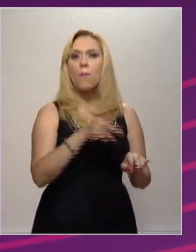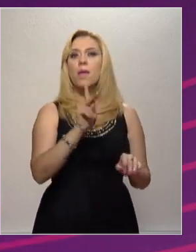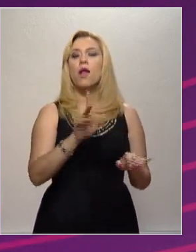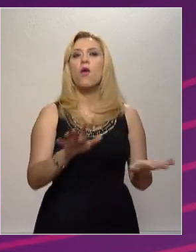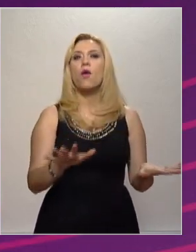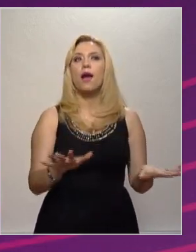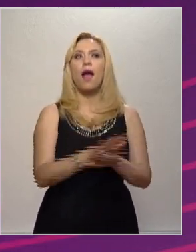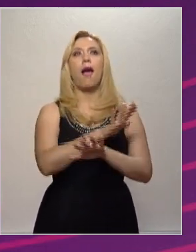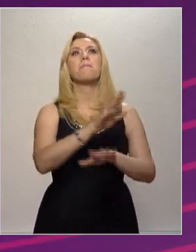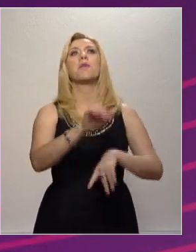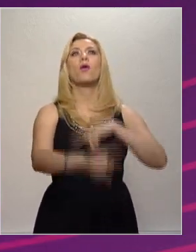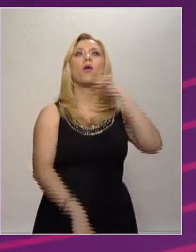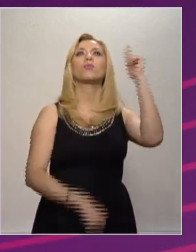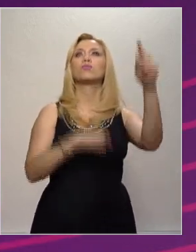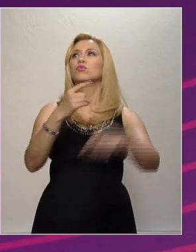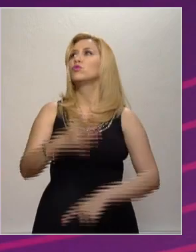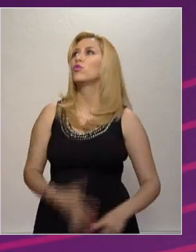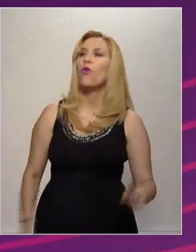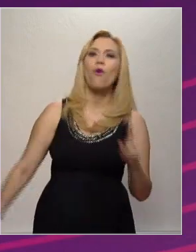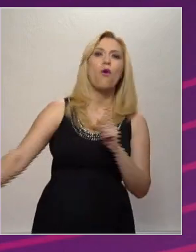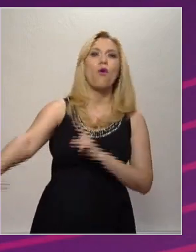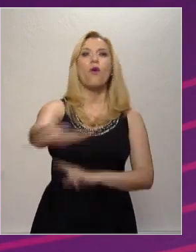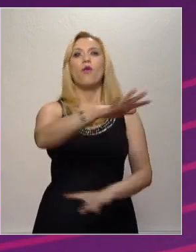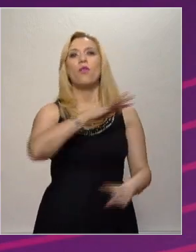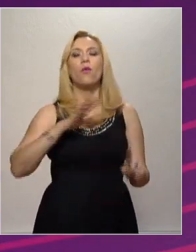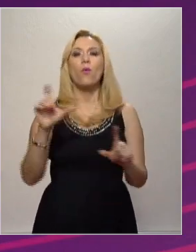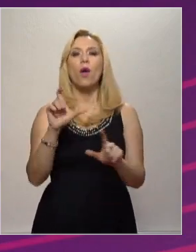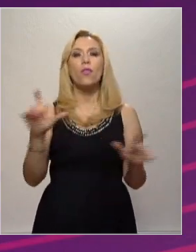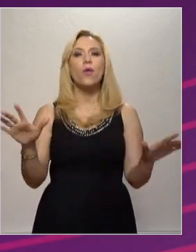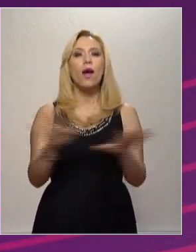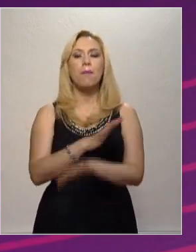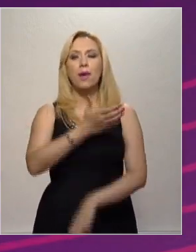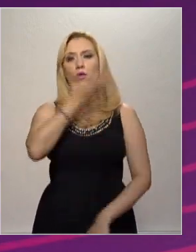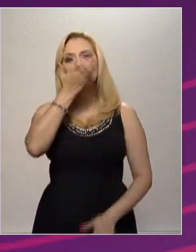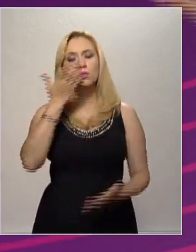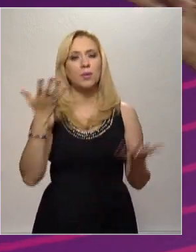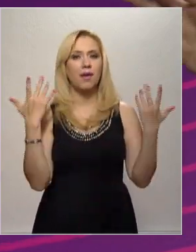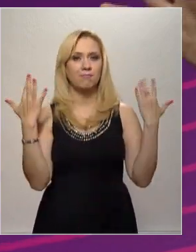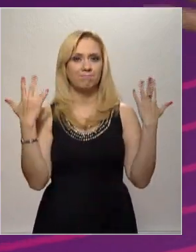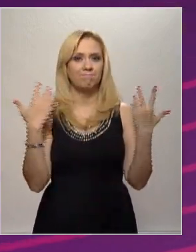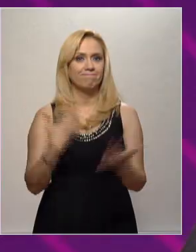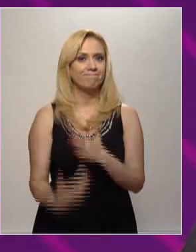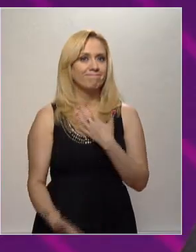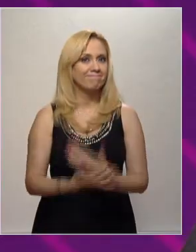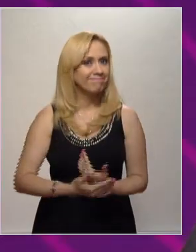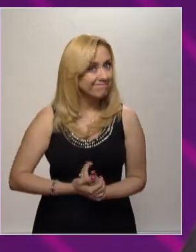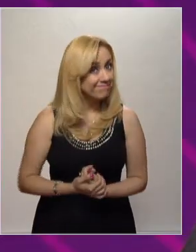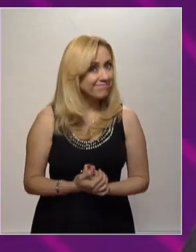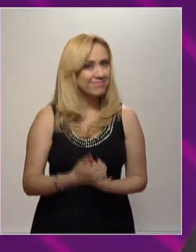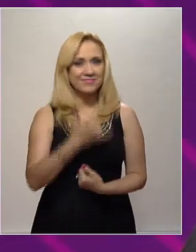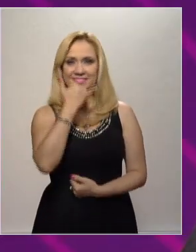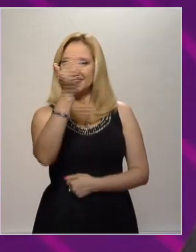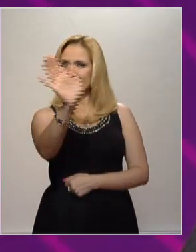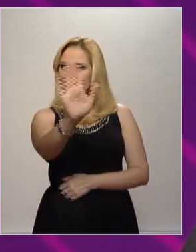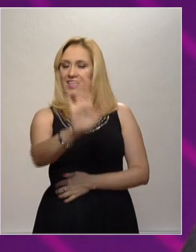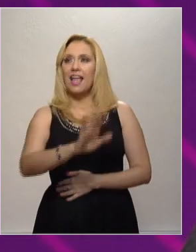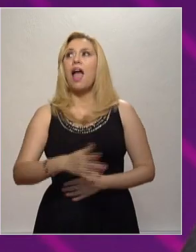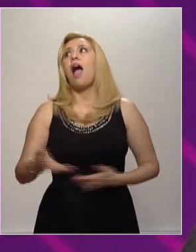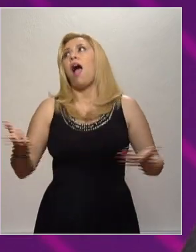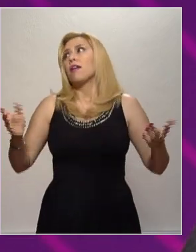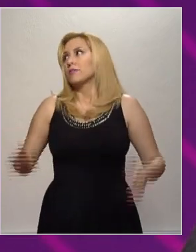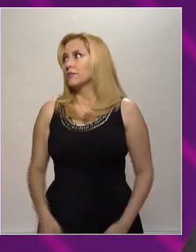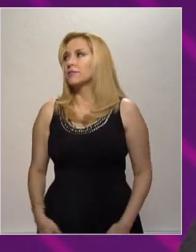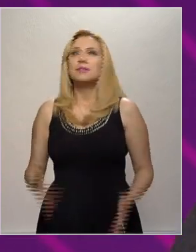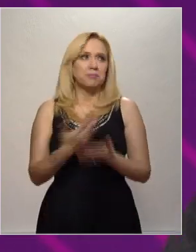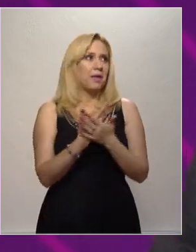la cultura o la ratificamos. Entonces la cultura se empieza a cambiar cambiando nuestras prácticas. Así es. Digo, para no mandar el mensaje equivocado de que, pues todos vamos a esperar a que